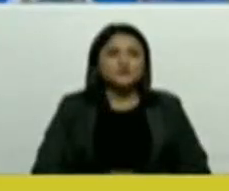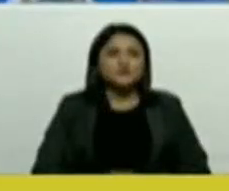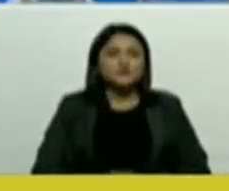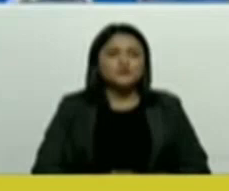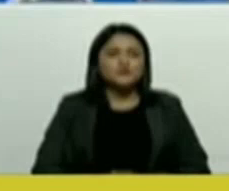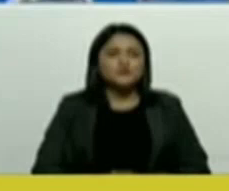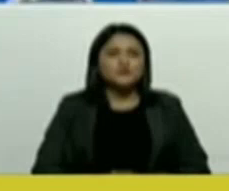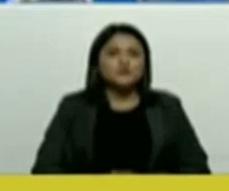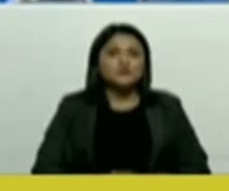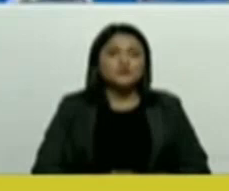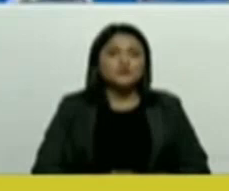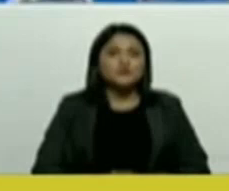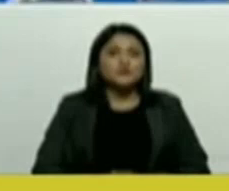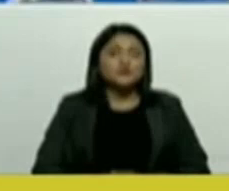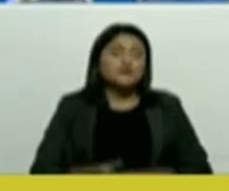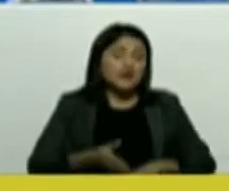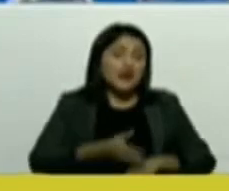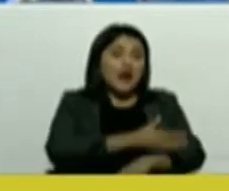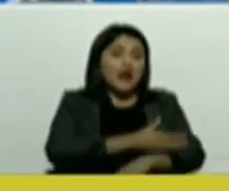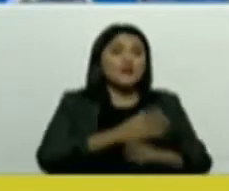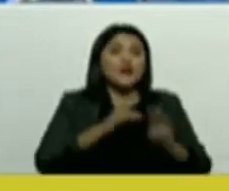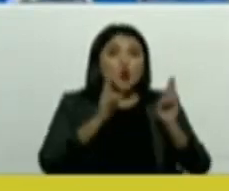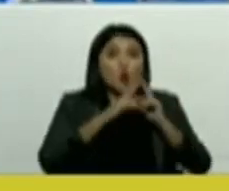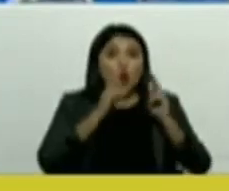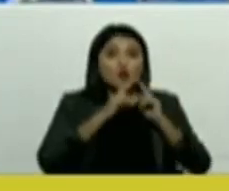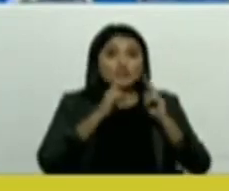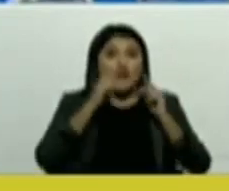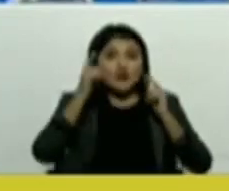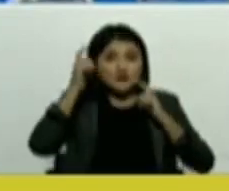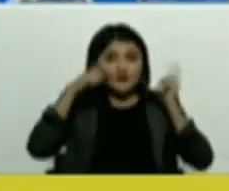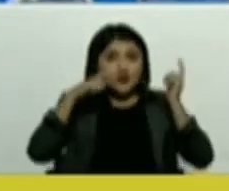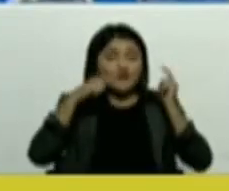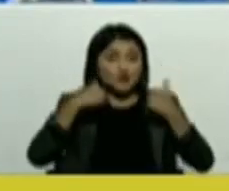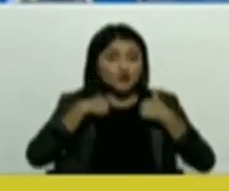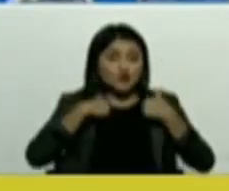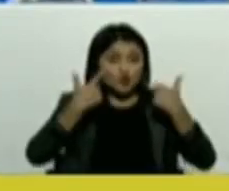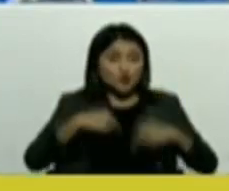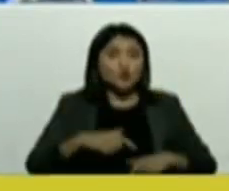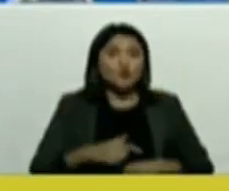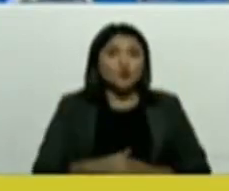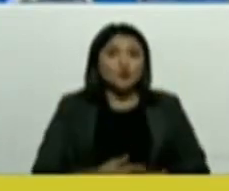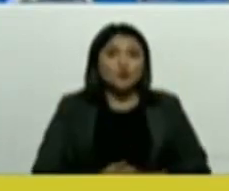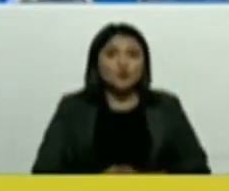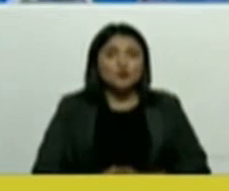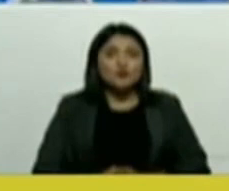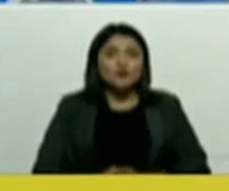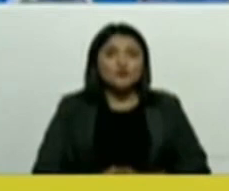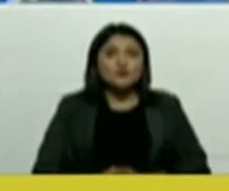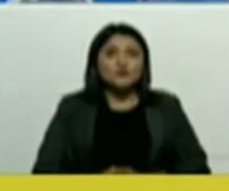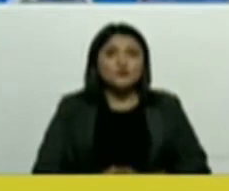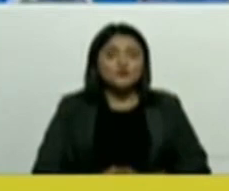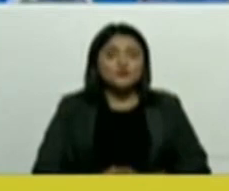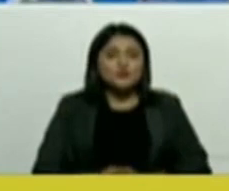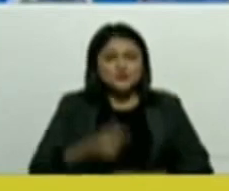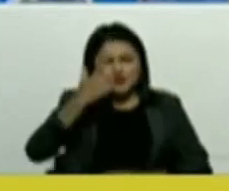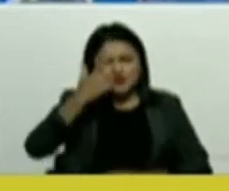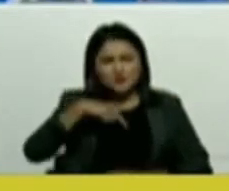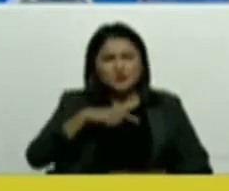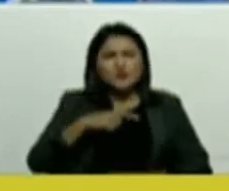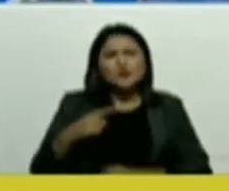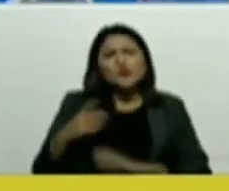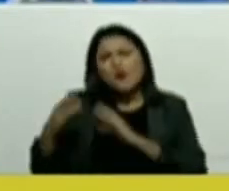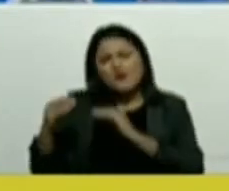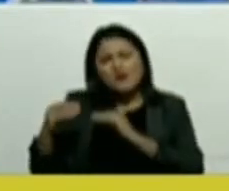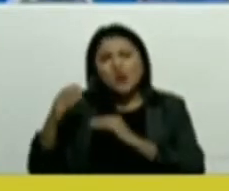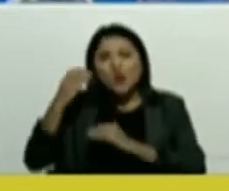Chavez, antes de conocer a Chávez, I had an early conversation with Fidel. Yo había hablado con